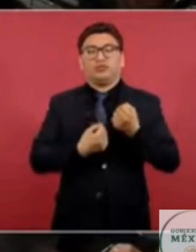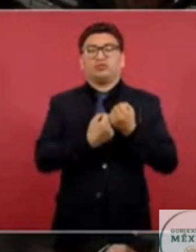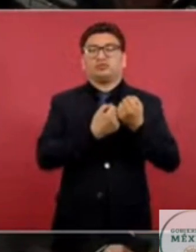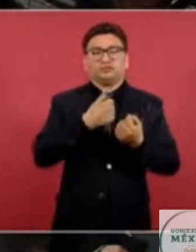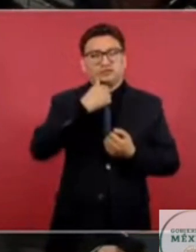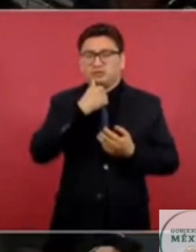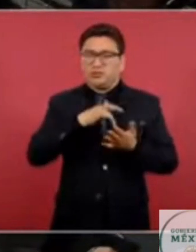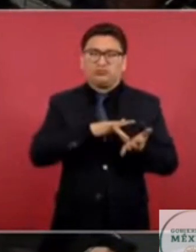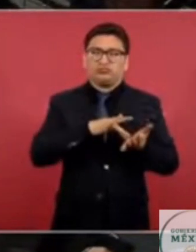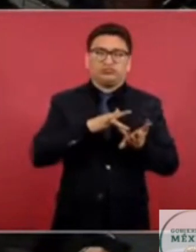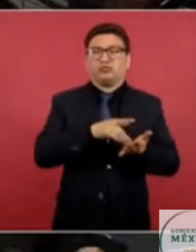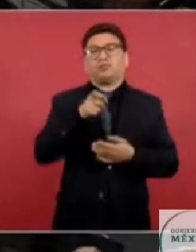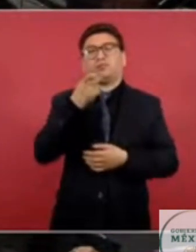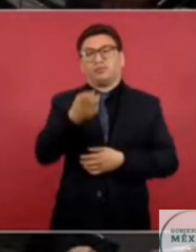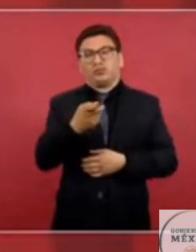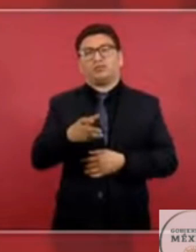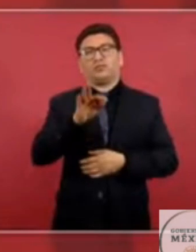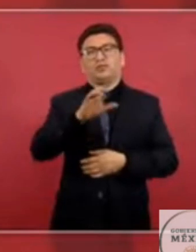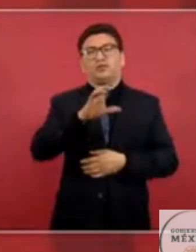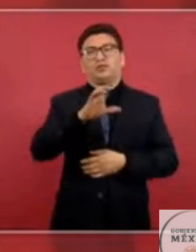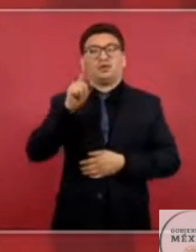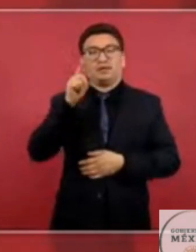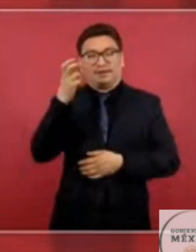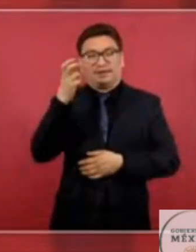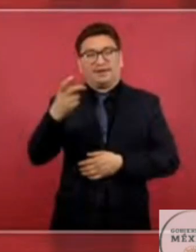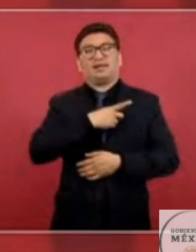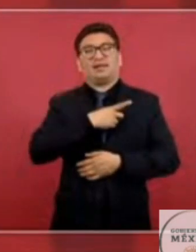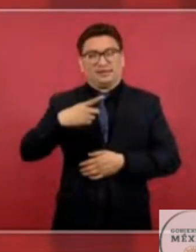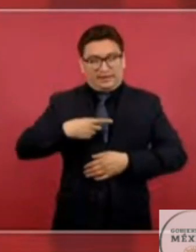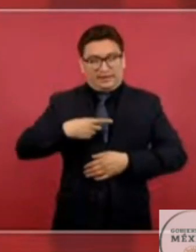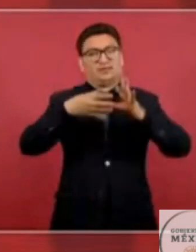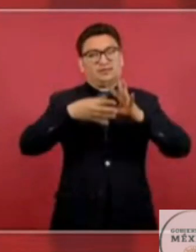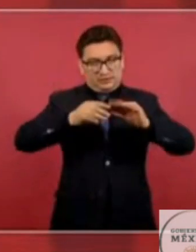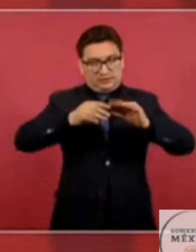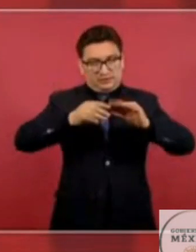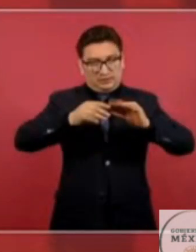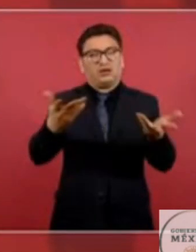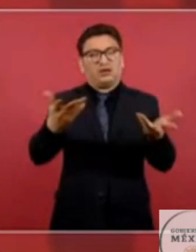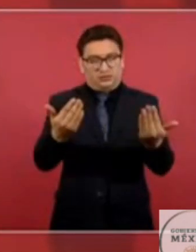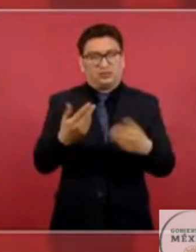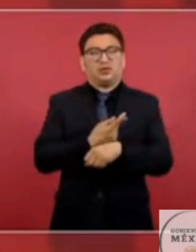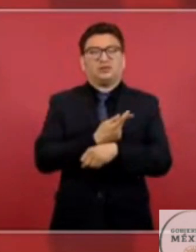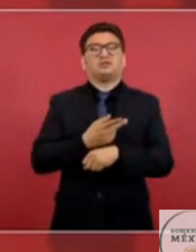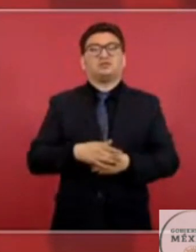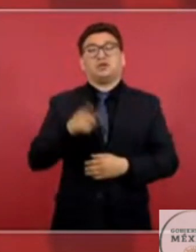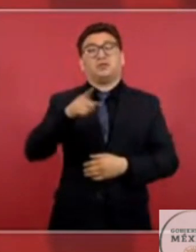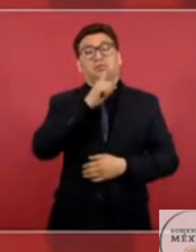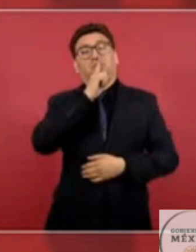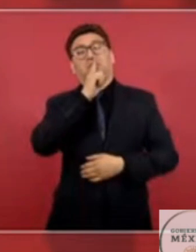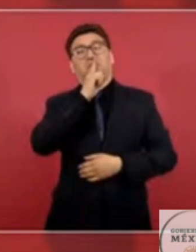Por eso Calderón debe aclarar sobre este asunto. No ha hablado.